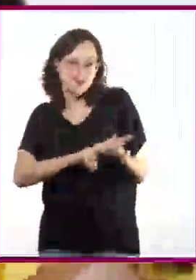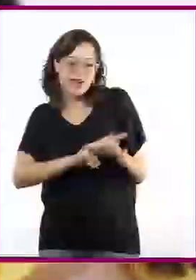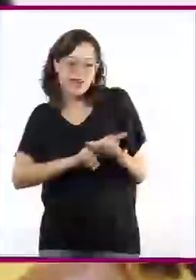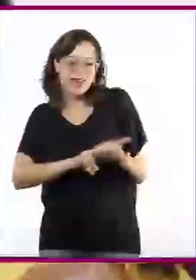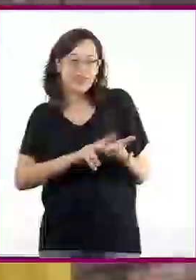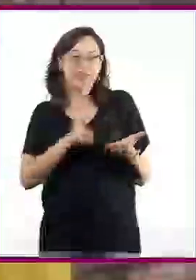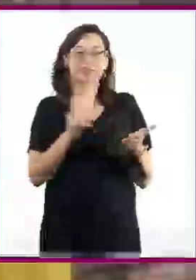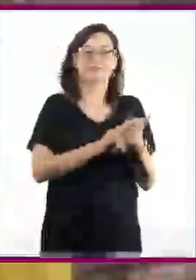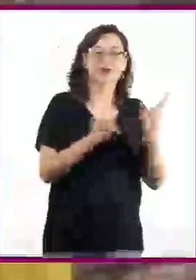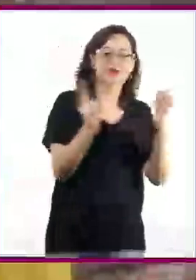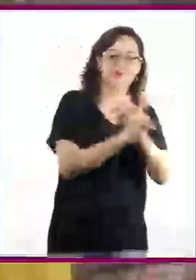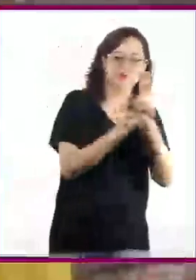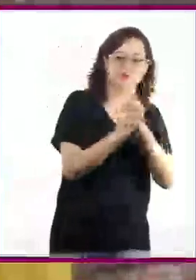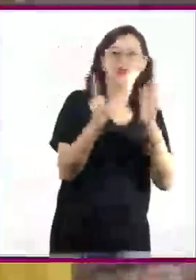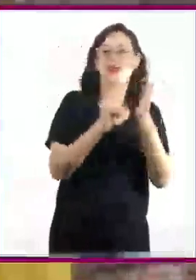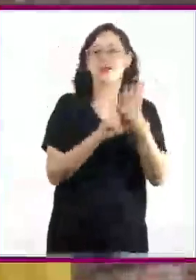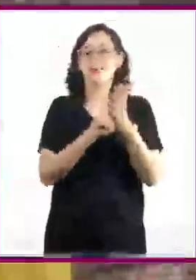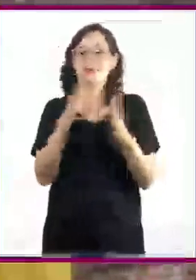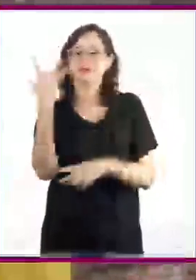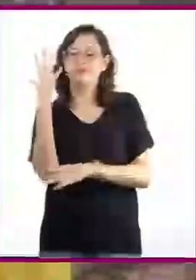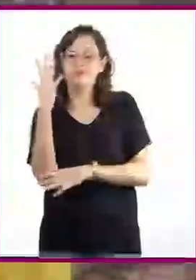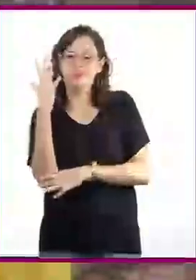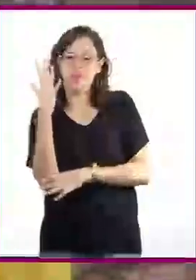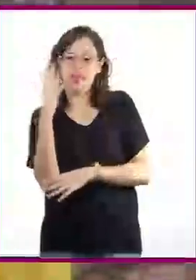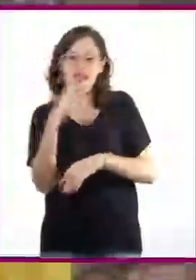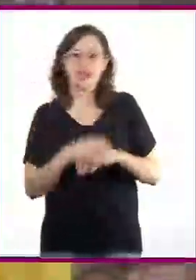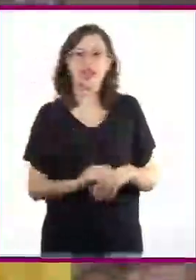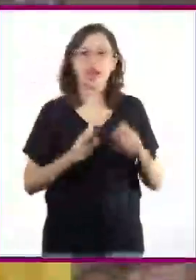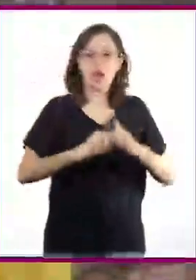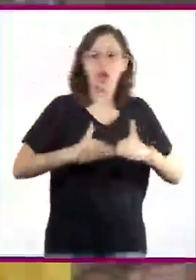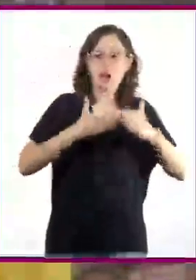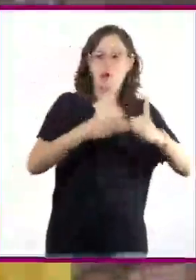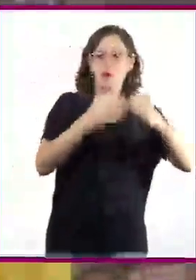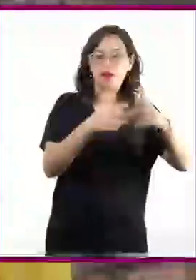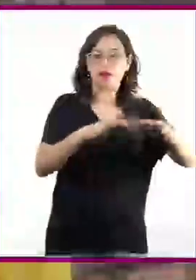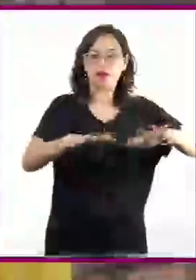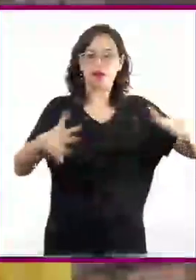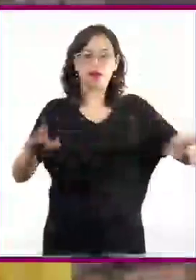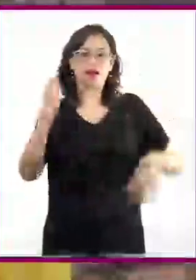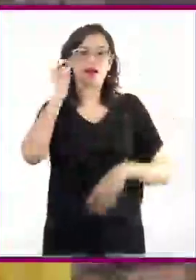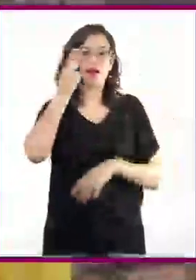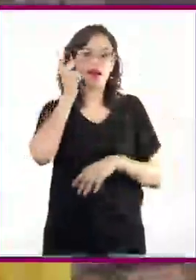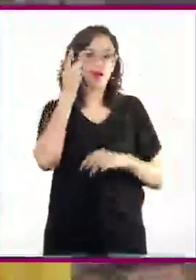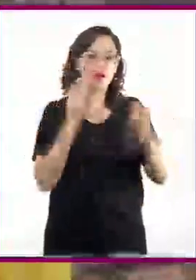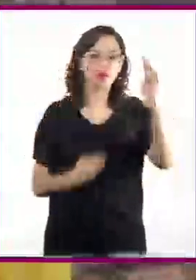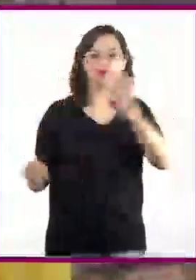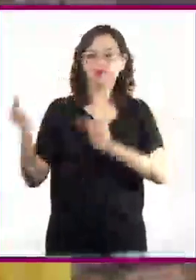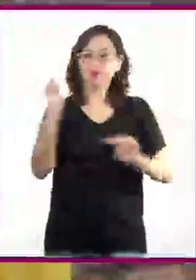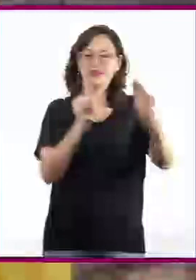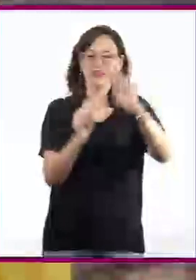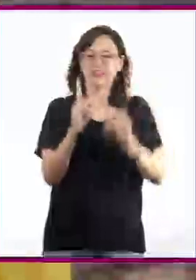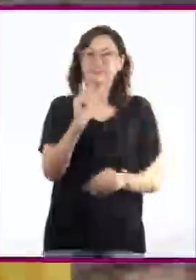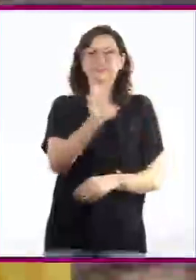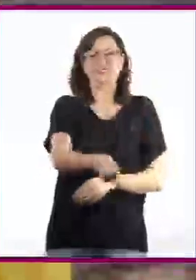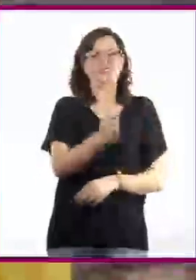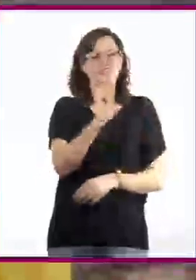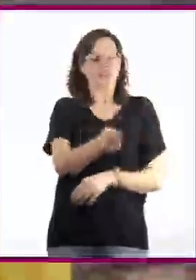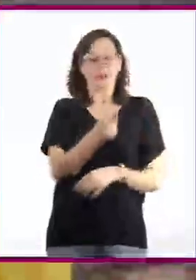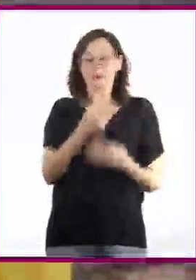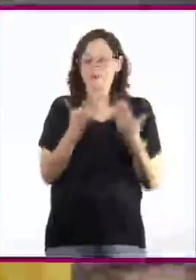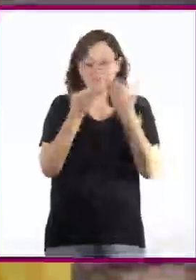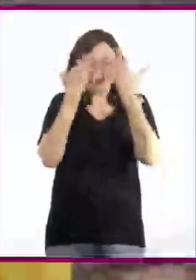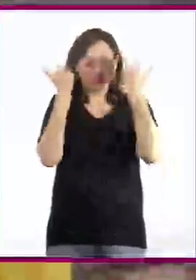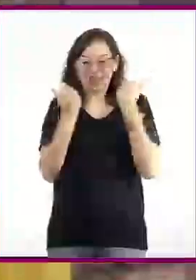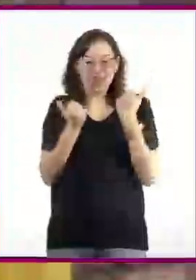ramas, el barco sobre la mar y el caballo en la montaña. ¿Qué dice? Todavía no sé qué dice, pero es un verso,